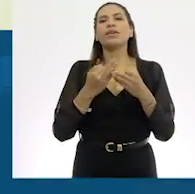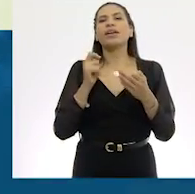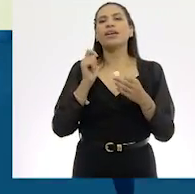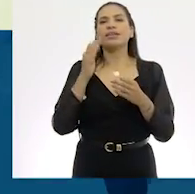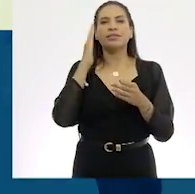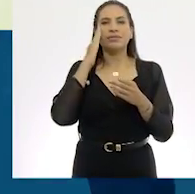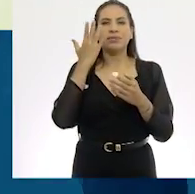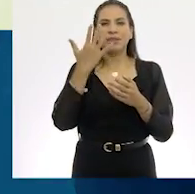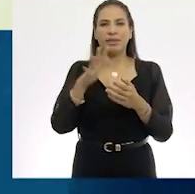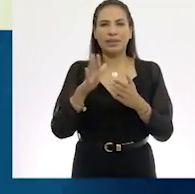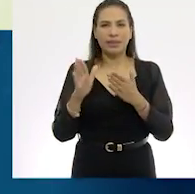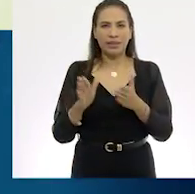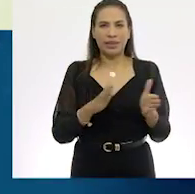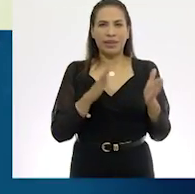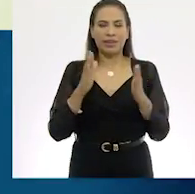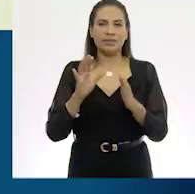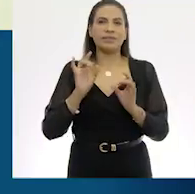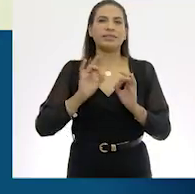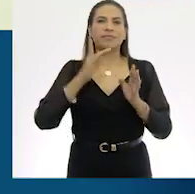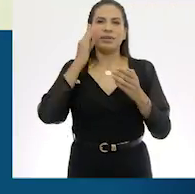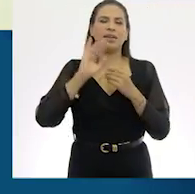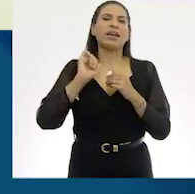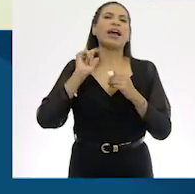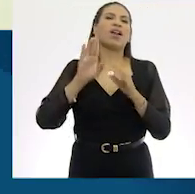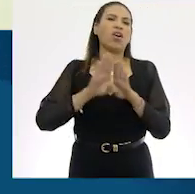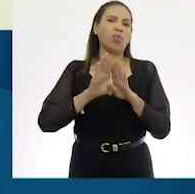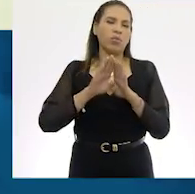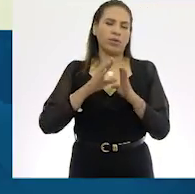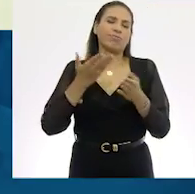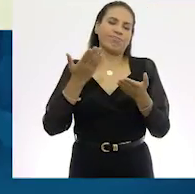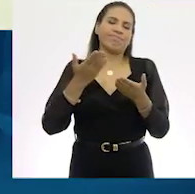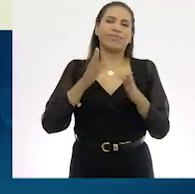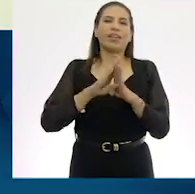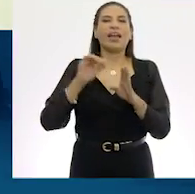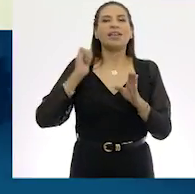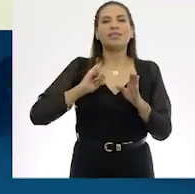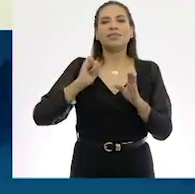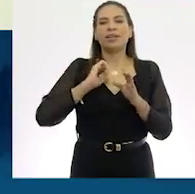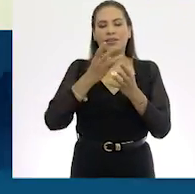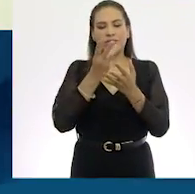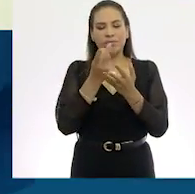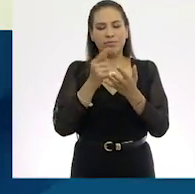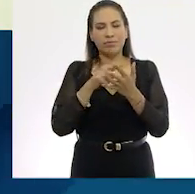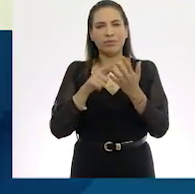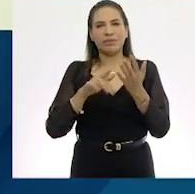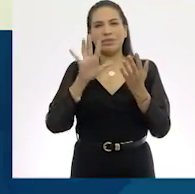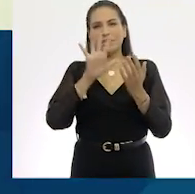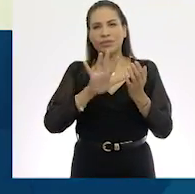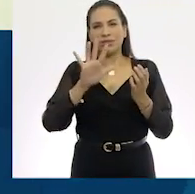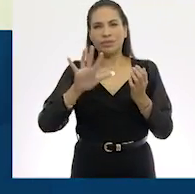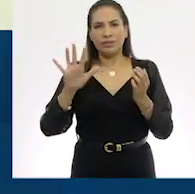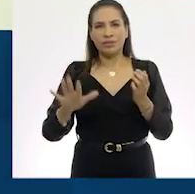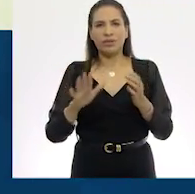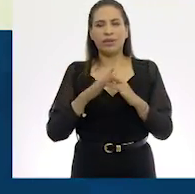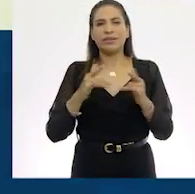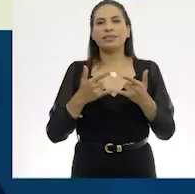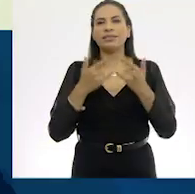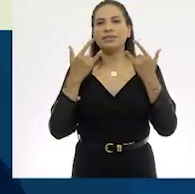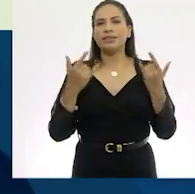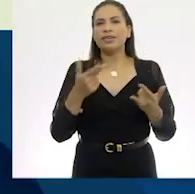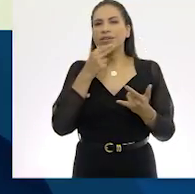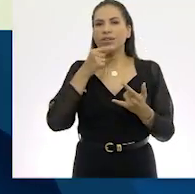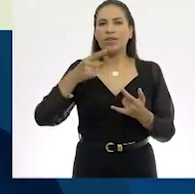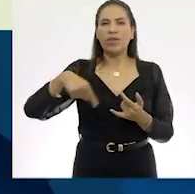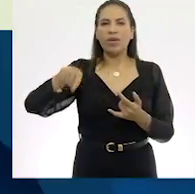base 10 por un accidente biológico. Culturas antiguas contaban en base 5. En la historia los hombres